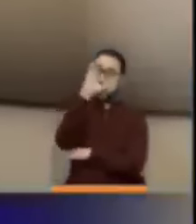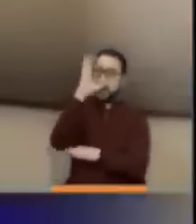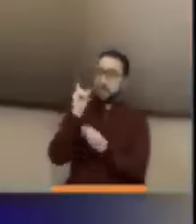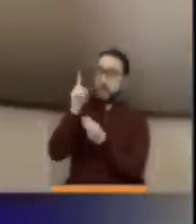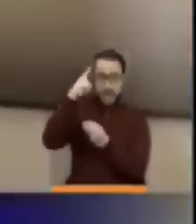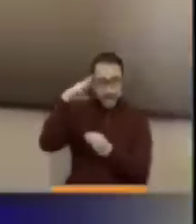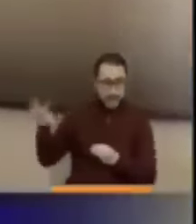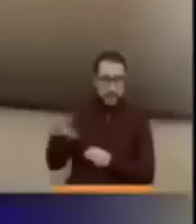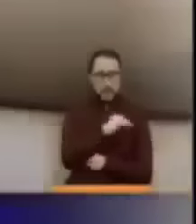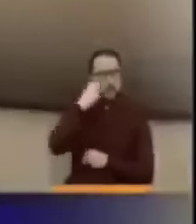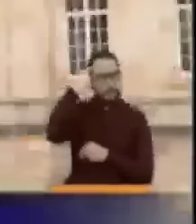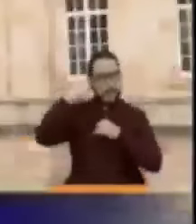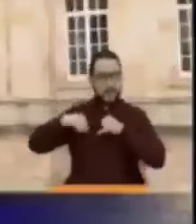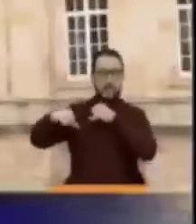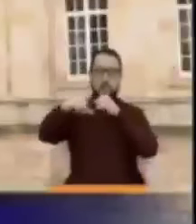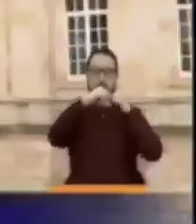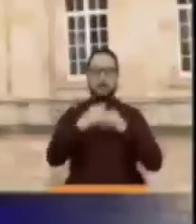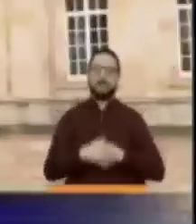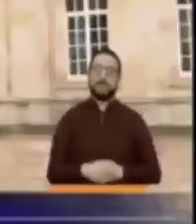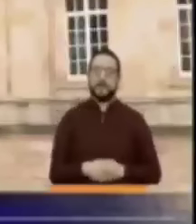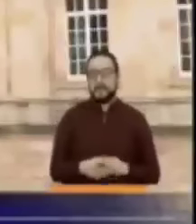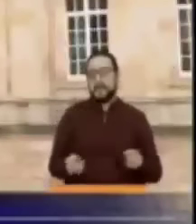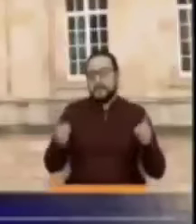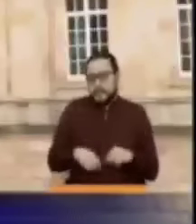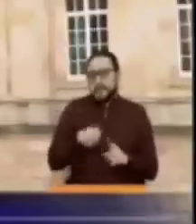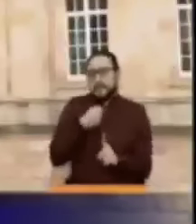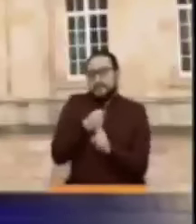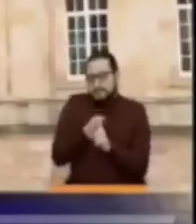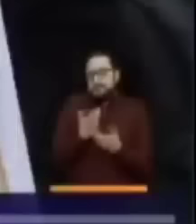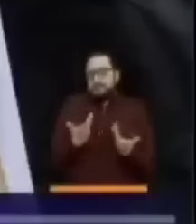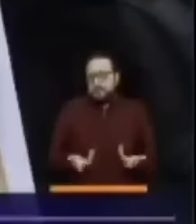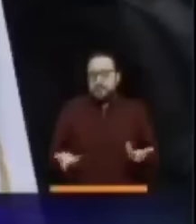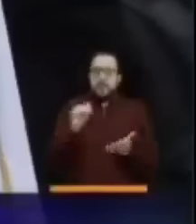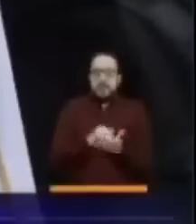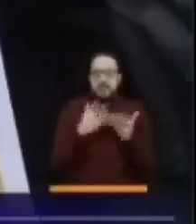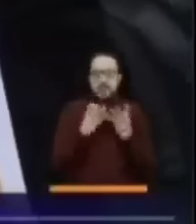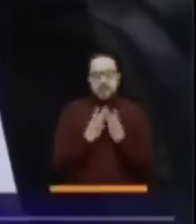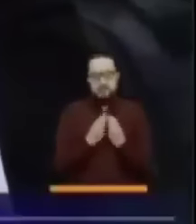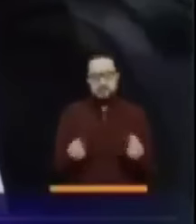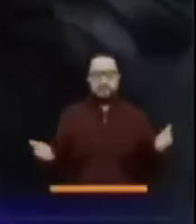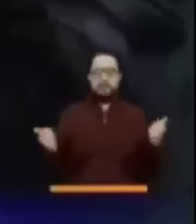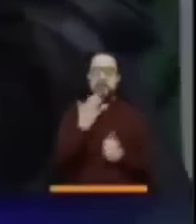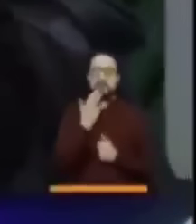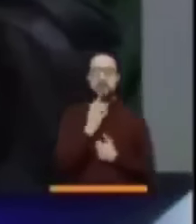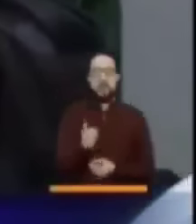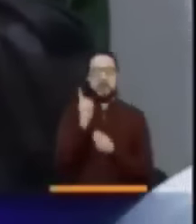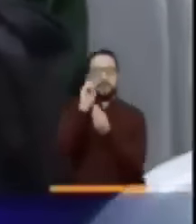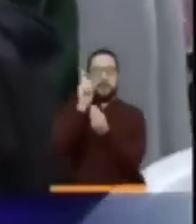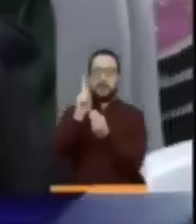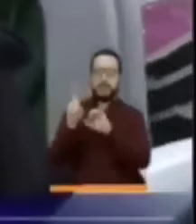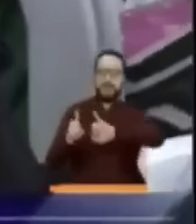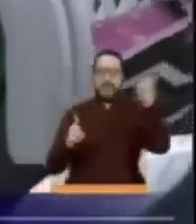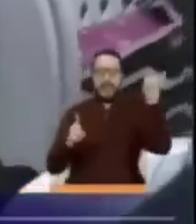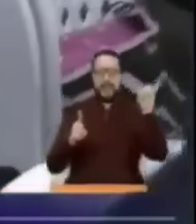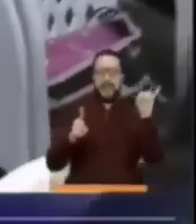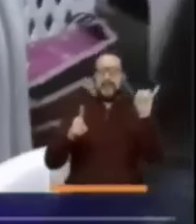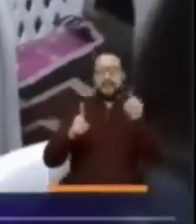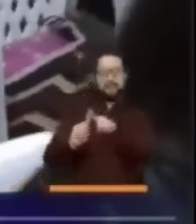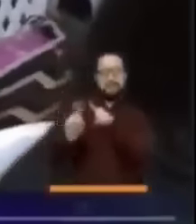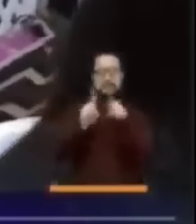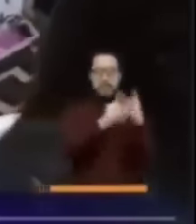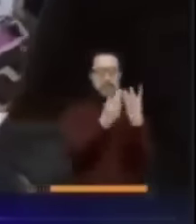Asimismo, insistió que hay sectores de la política del país que quiere que se repitan hechos genocidas, como fue el asesinato de militantes de partidos de izquierda, mismos